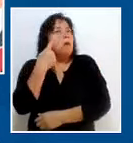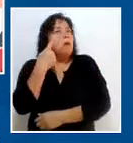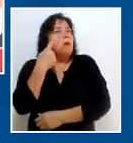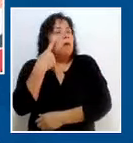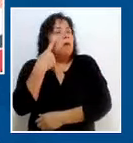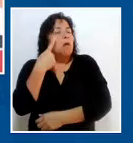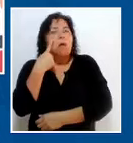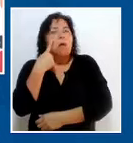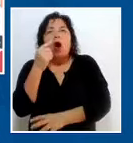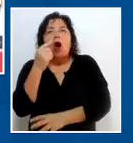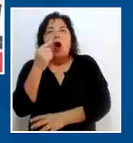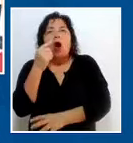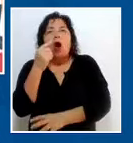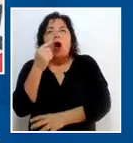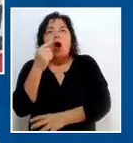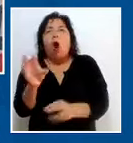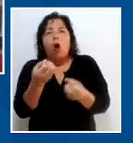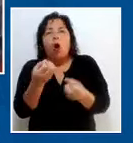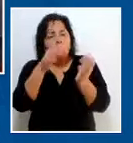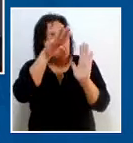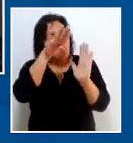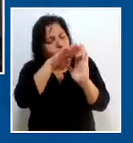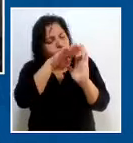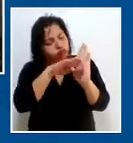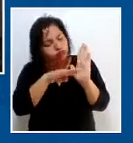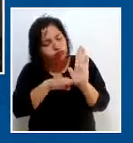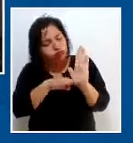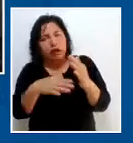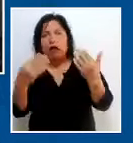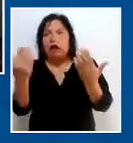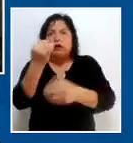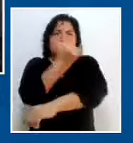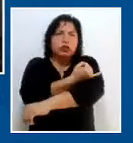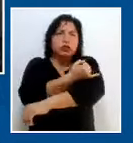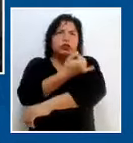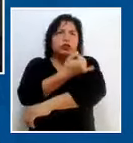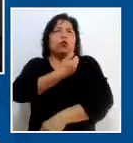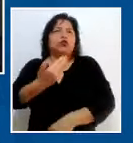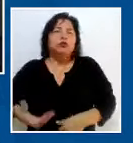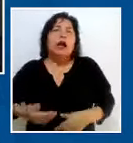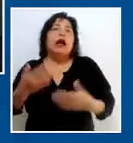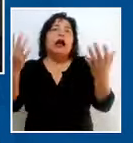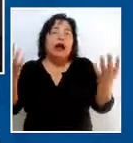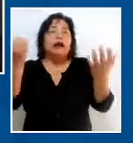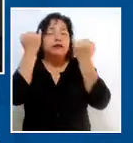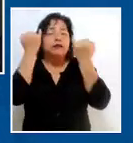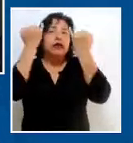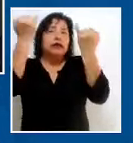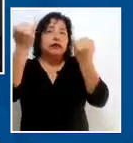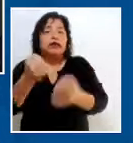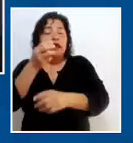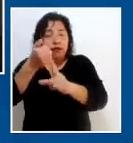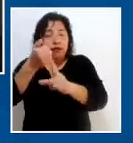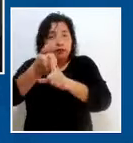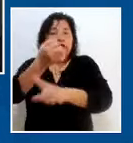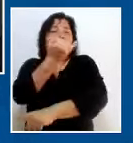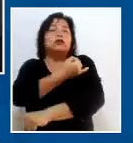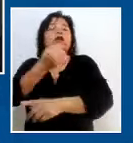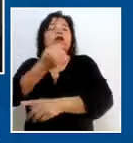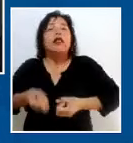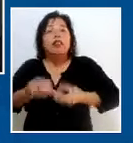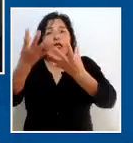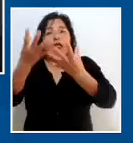institución pública. Entonces, la idea de las entidades es que puedan facilitar esta información, ¿no? Para